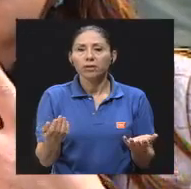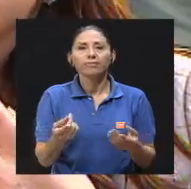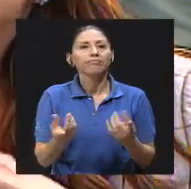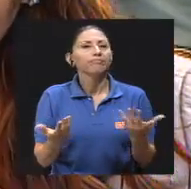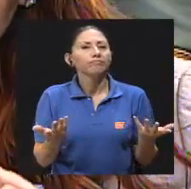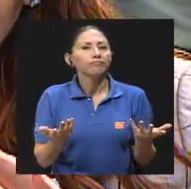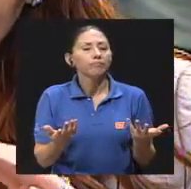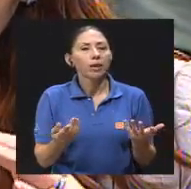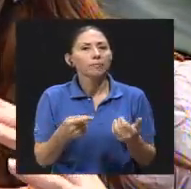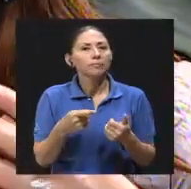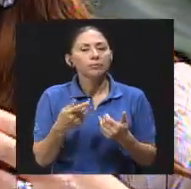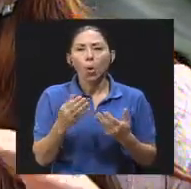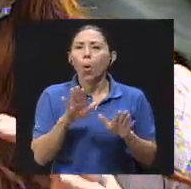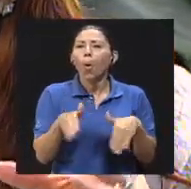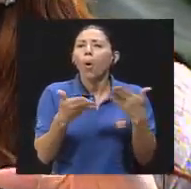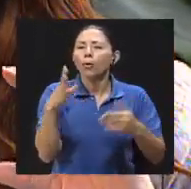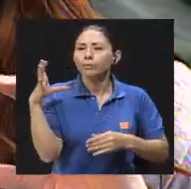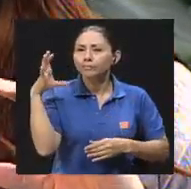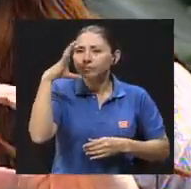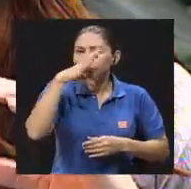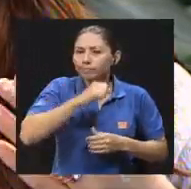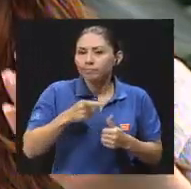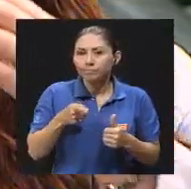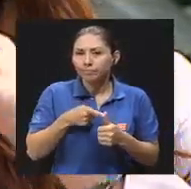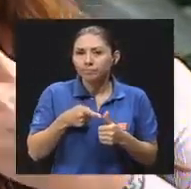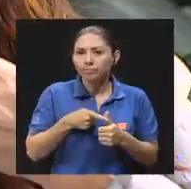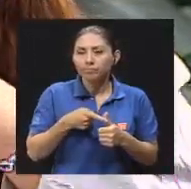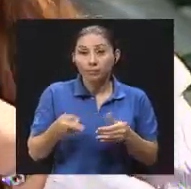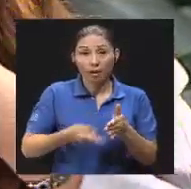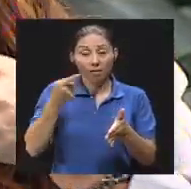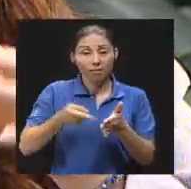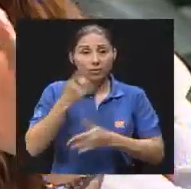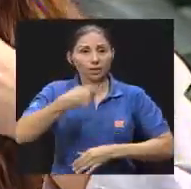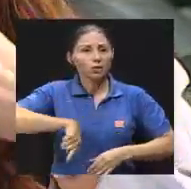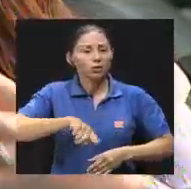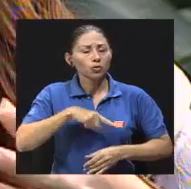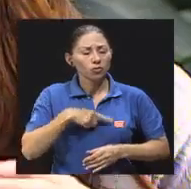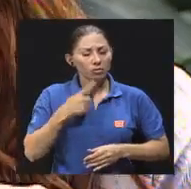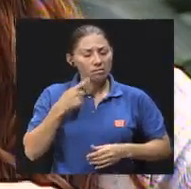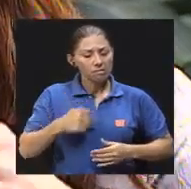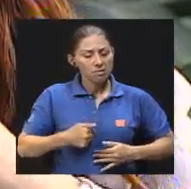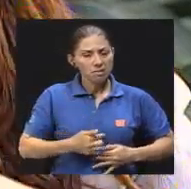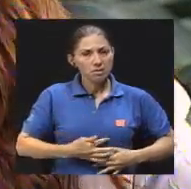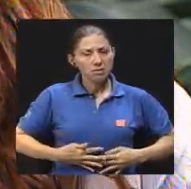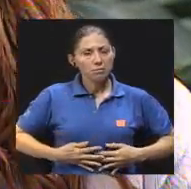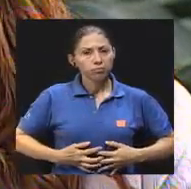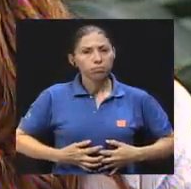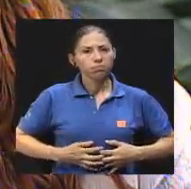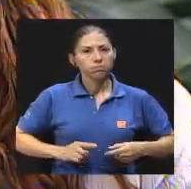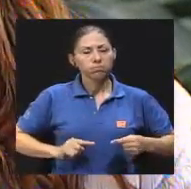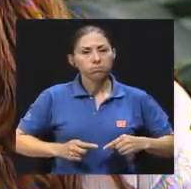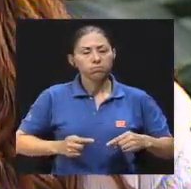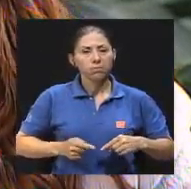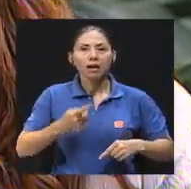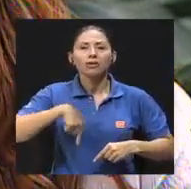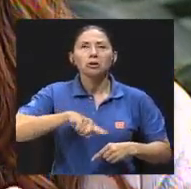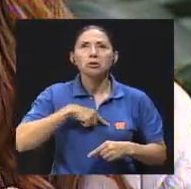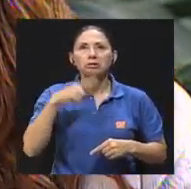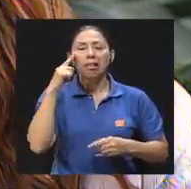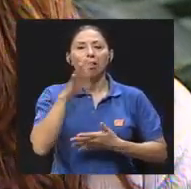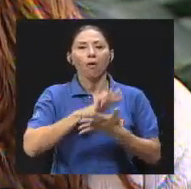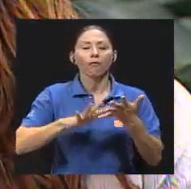enfermedad, ¿cuáles serían esas primeras señales, verdad? Porque a veces como que confundimos con otros males. Hay ciertas señales que ya nos